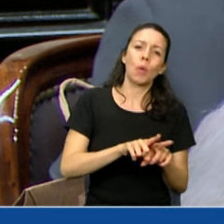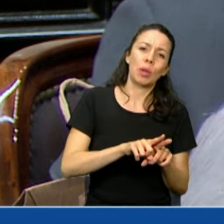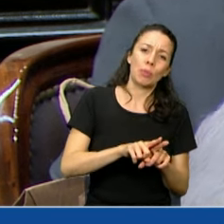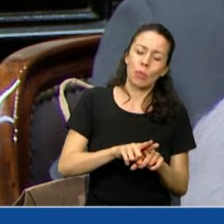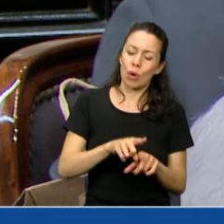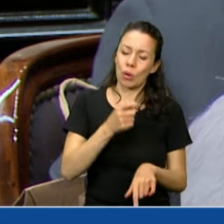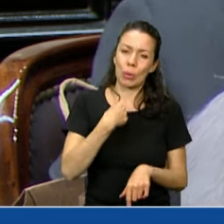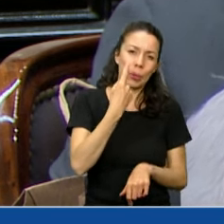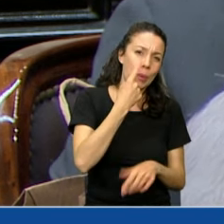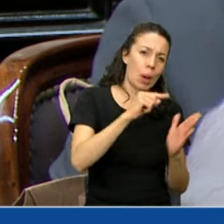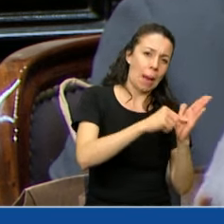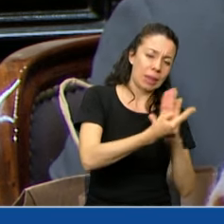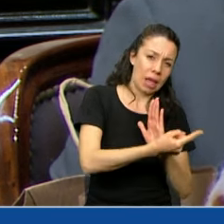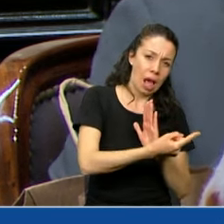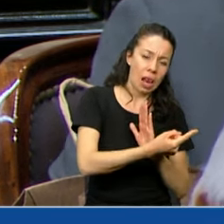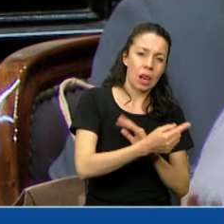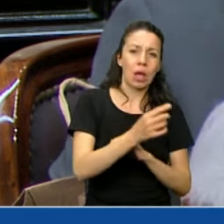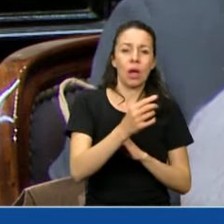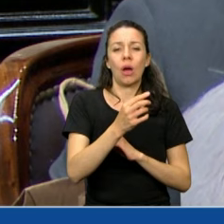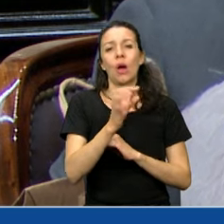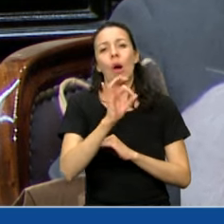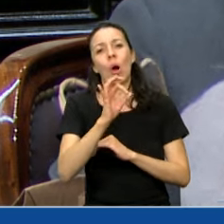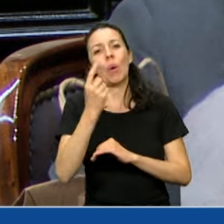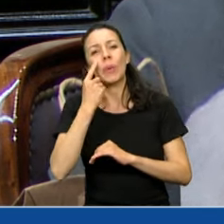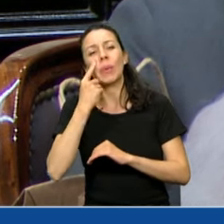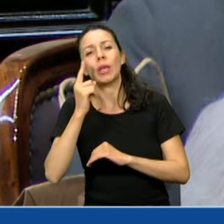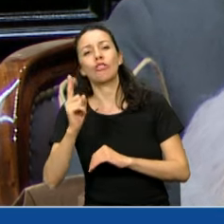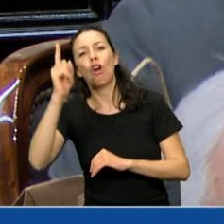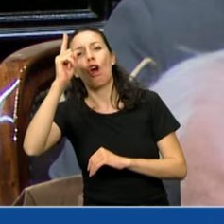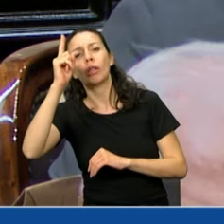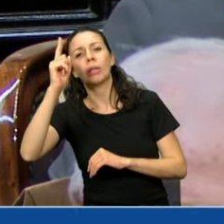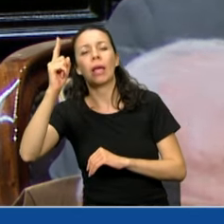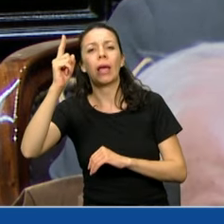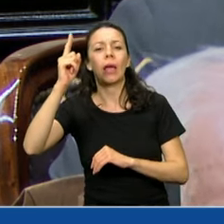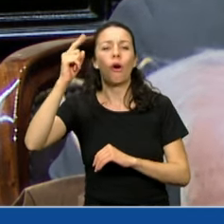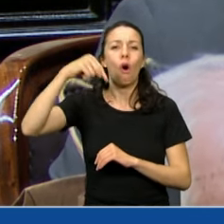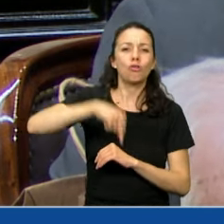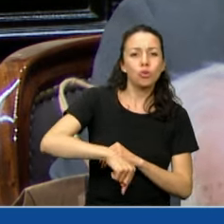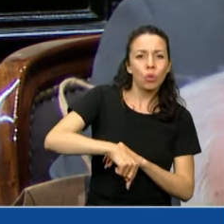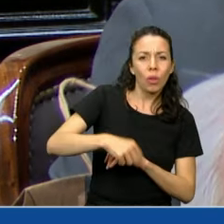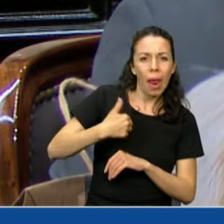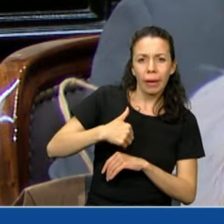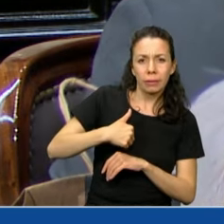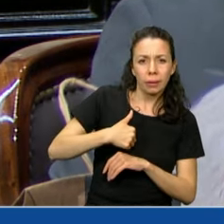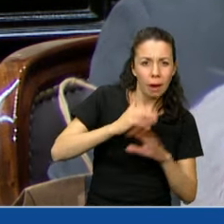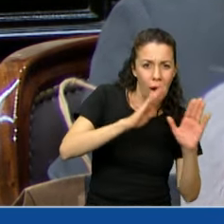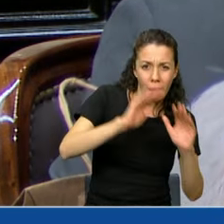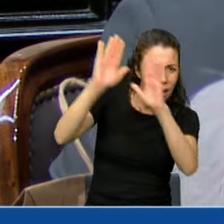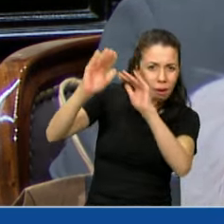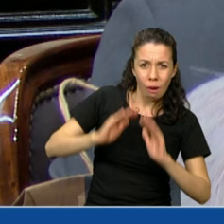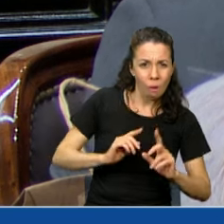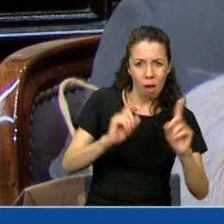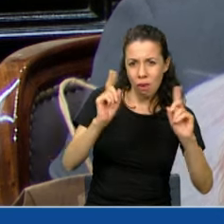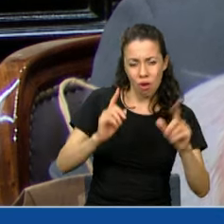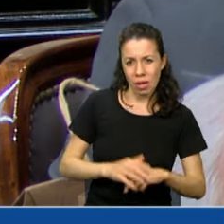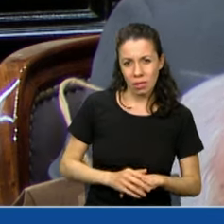capital o en el centro que vivir en el norte o vivir en el sur del país para eso se deben dictar políticas